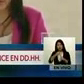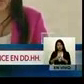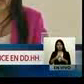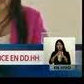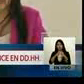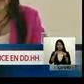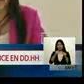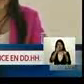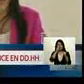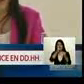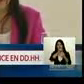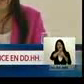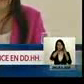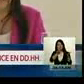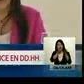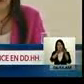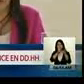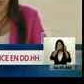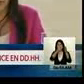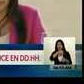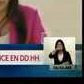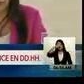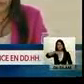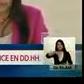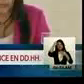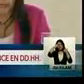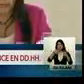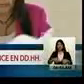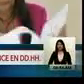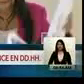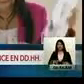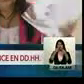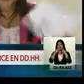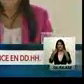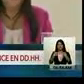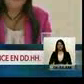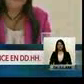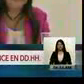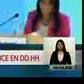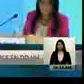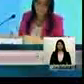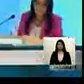a el gran precursor en esta materia al comandante Hugo Chávez Muchísimas